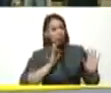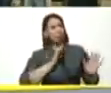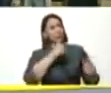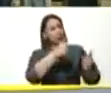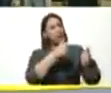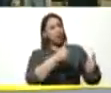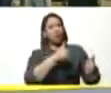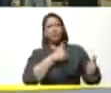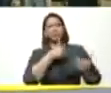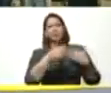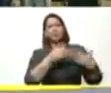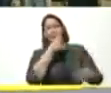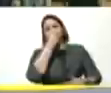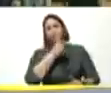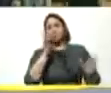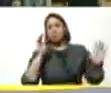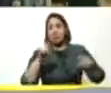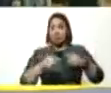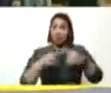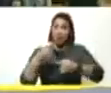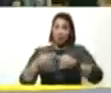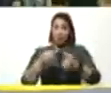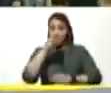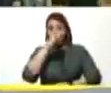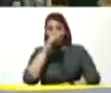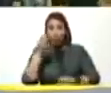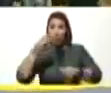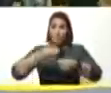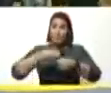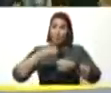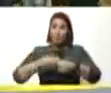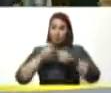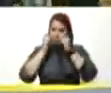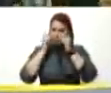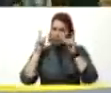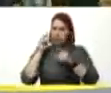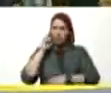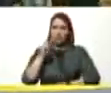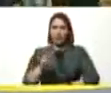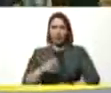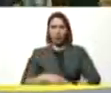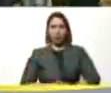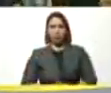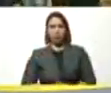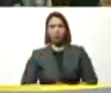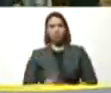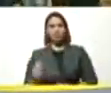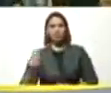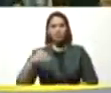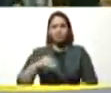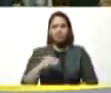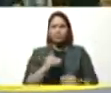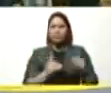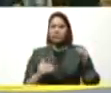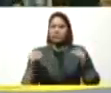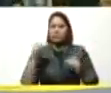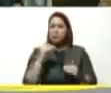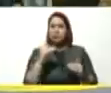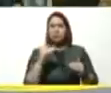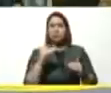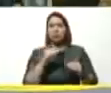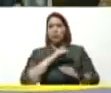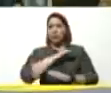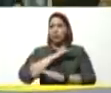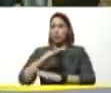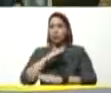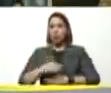creyendo. Y después que se burlaron, se dieron cuenta que íbamos por más y lo sancionaron.